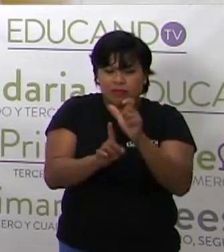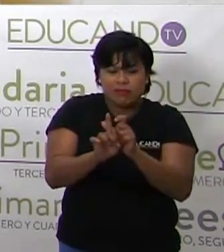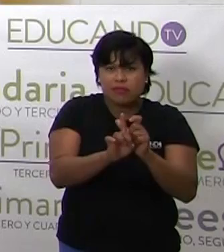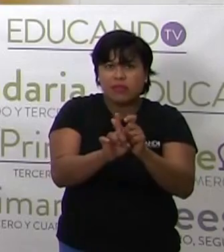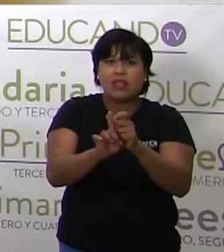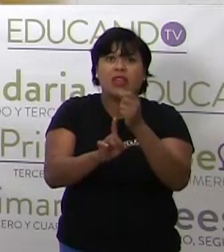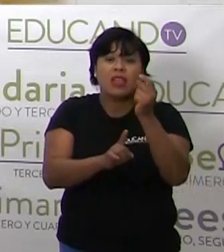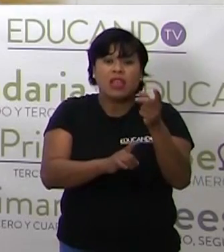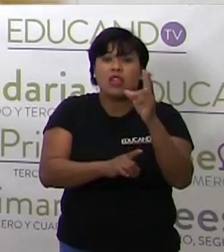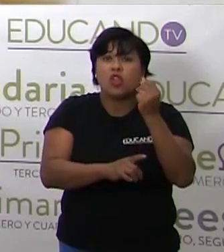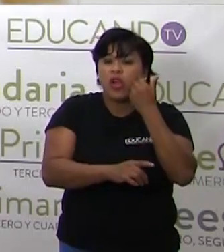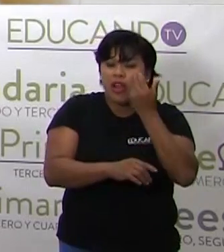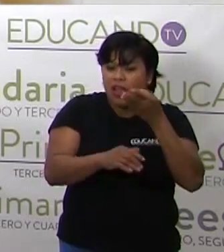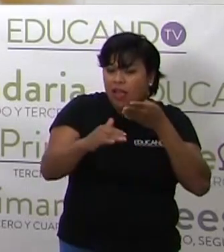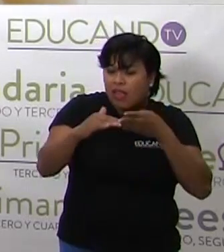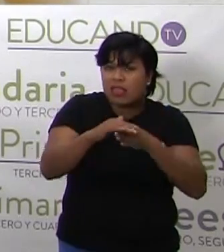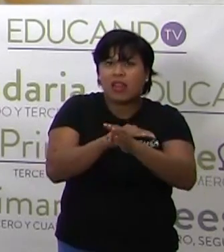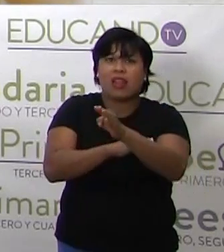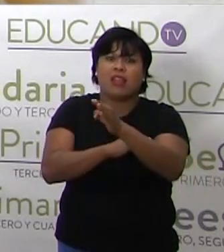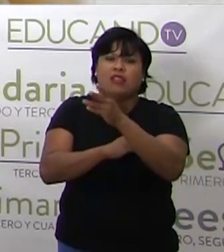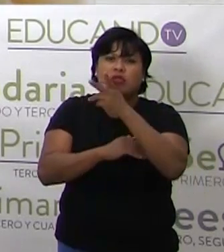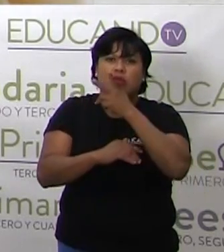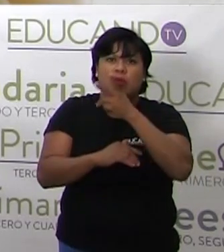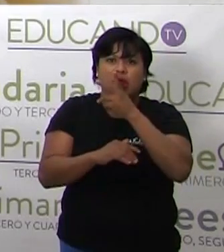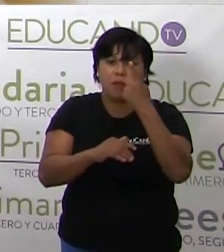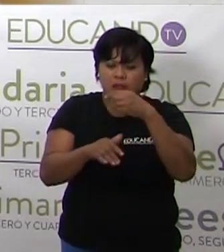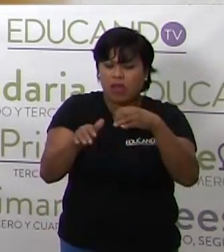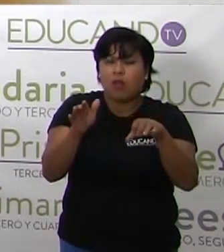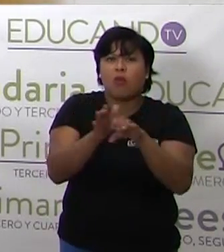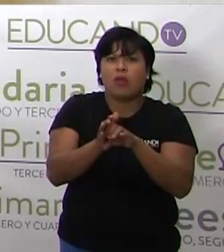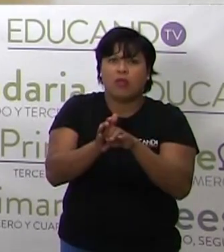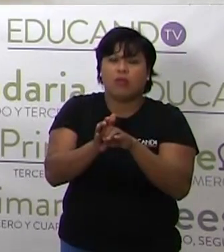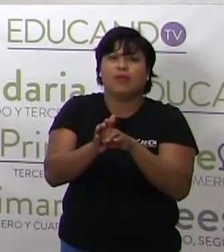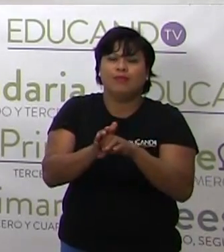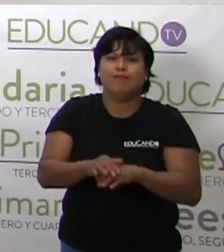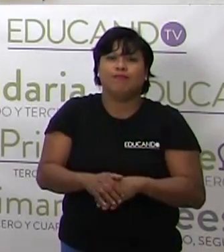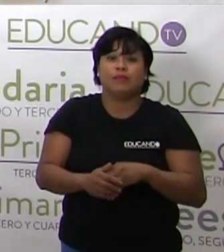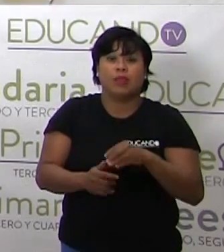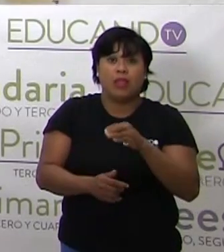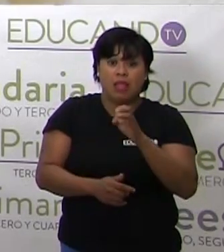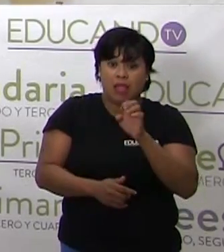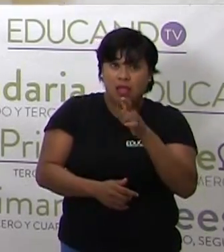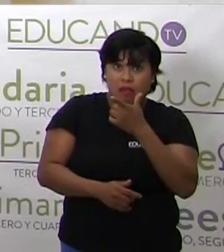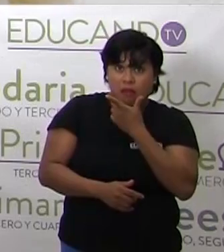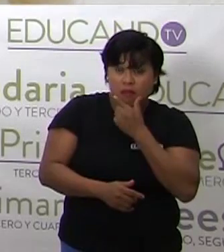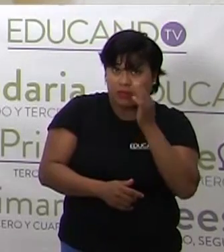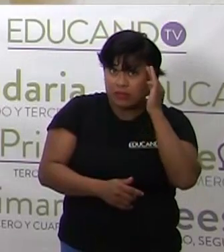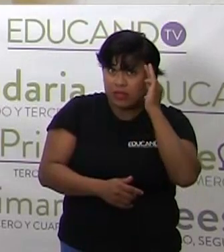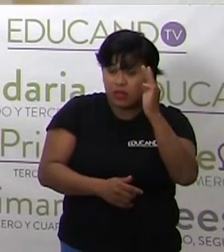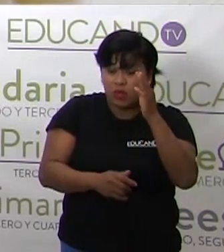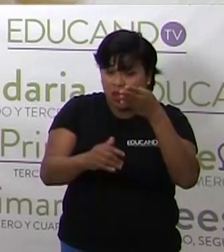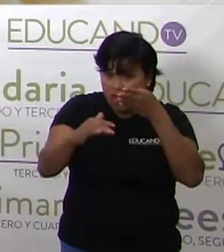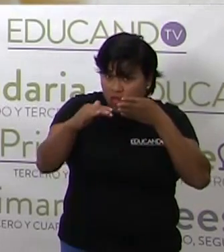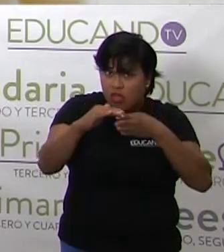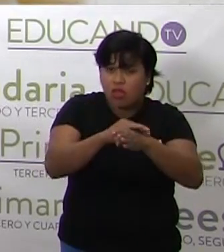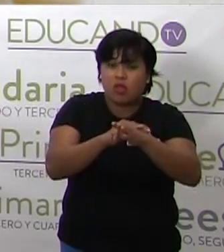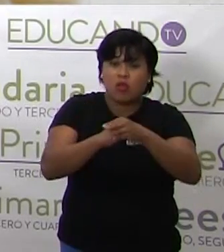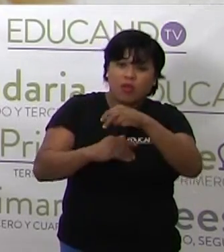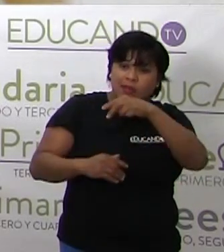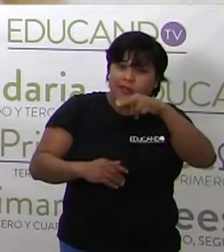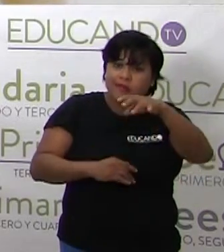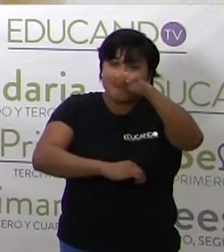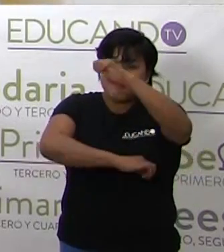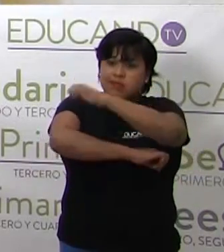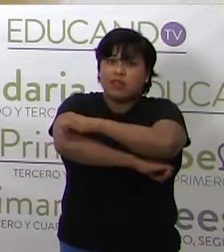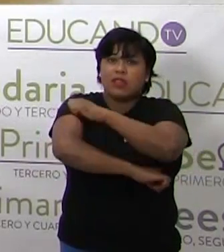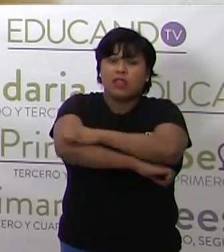quien trataba de impedir que él entrara a la alcoba. El señor entró y llegó hasta el